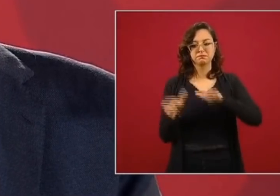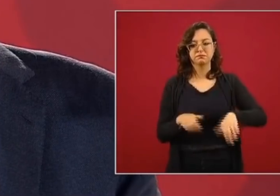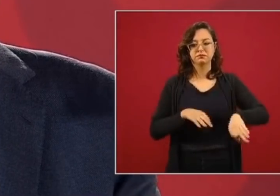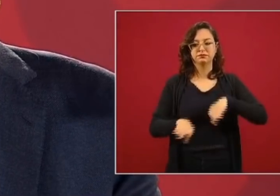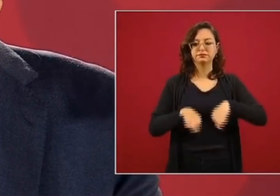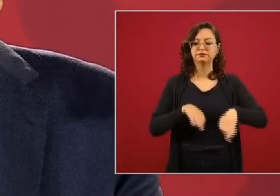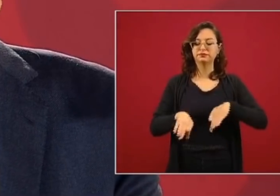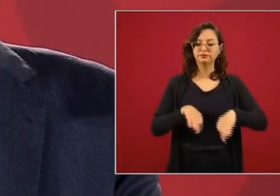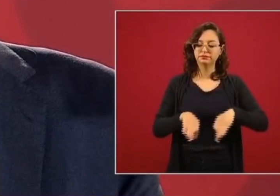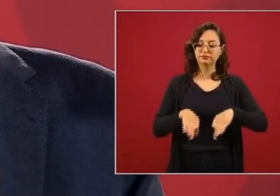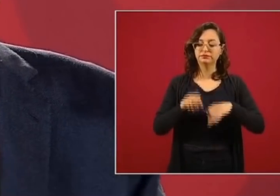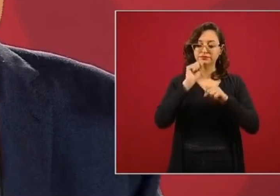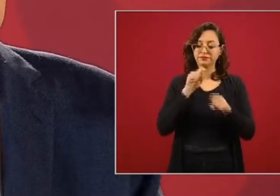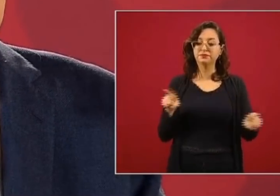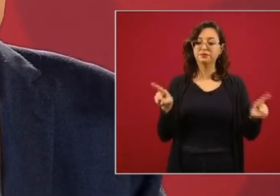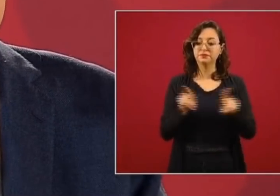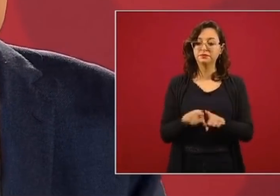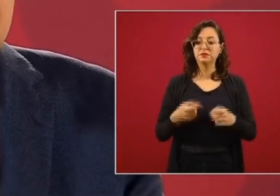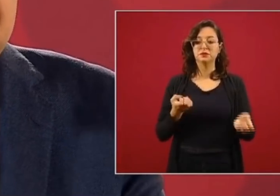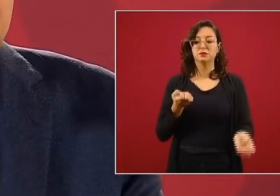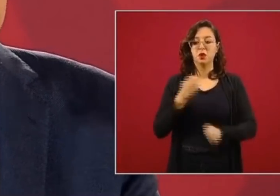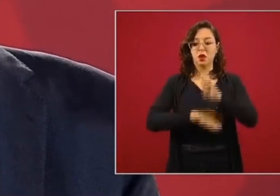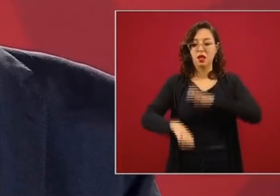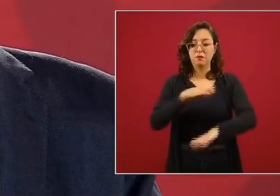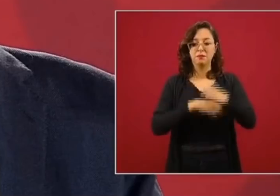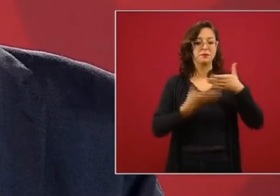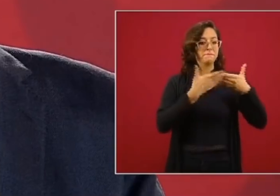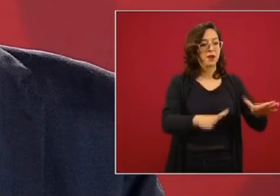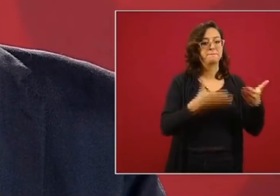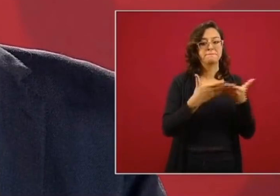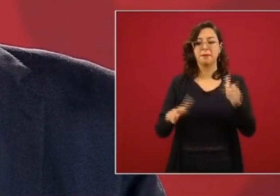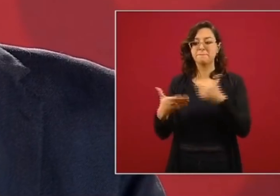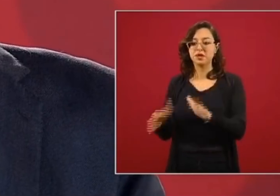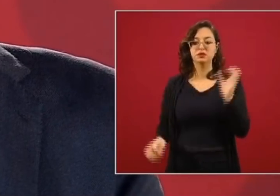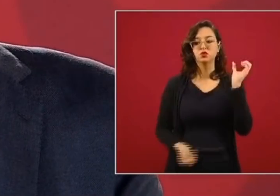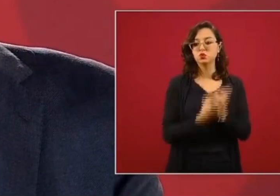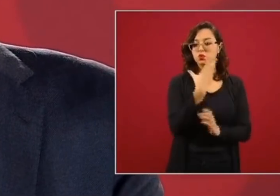para abrir nuevas empresas, ampliar empresas,